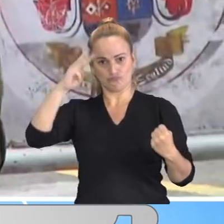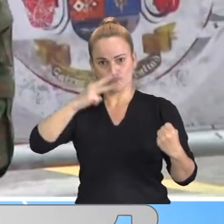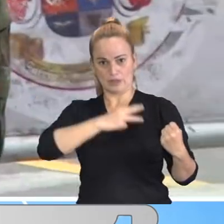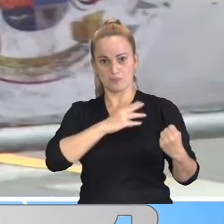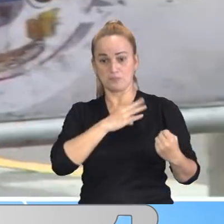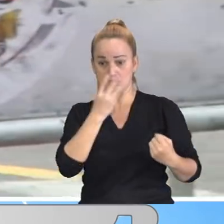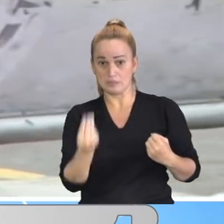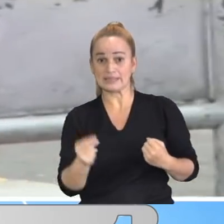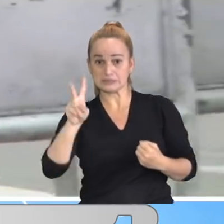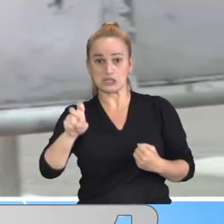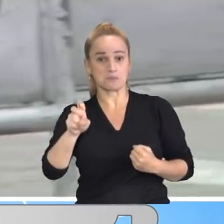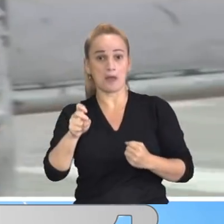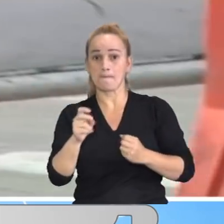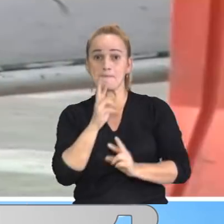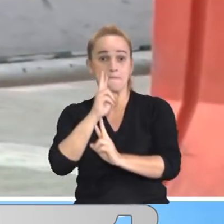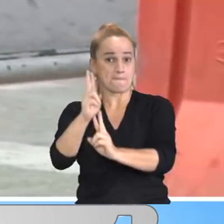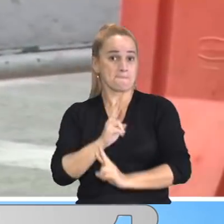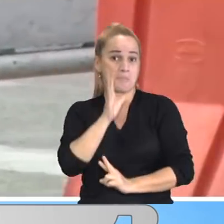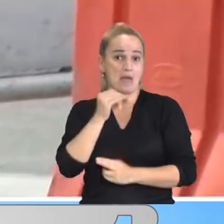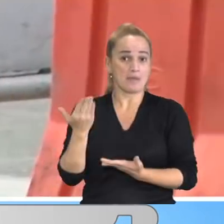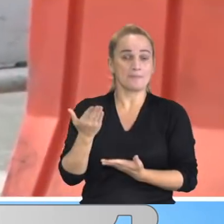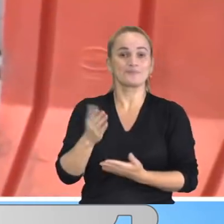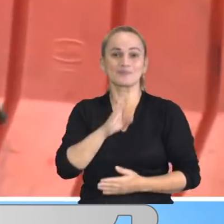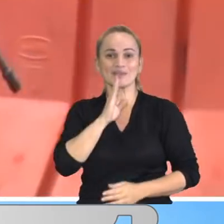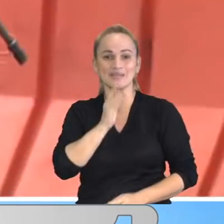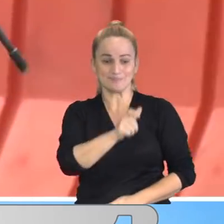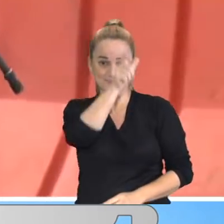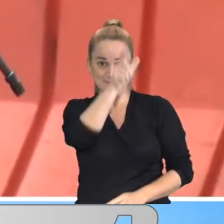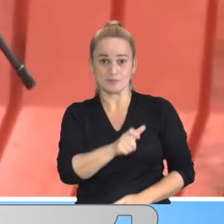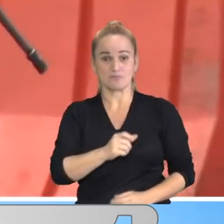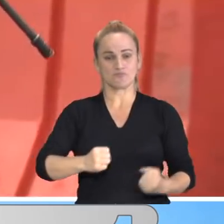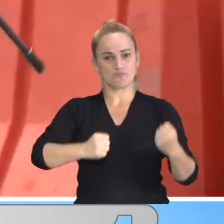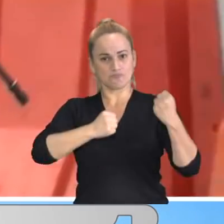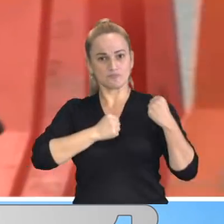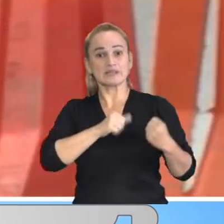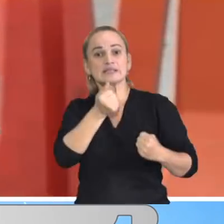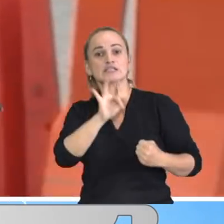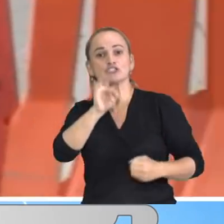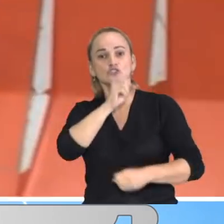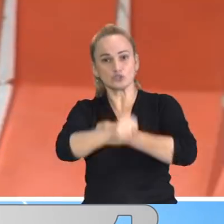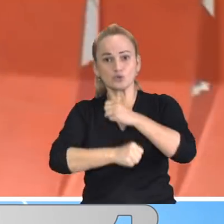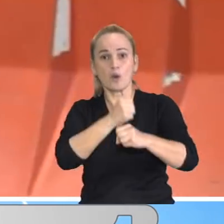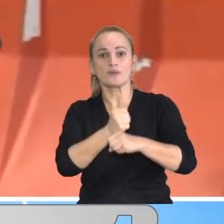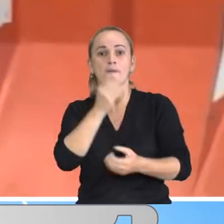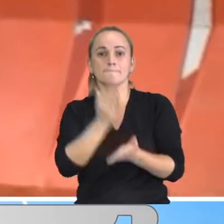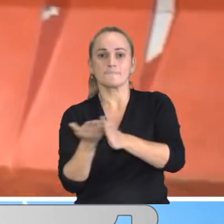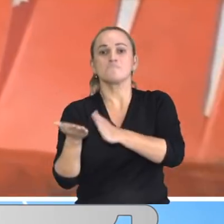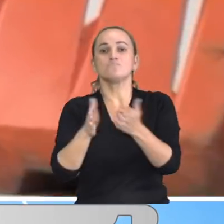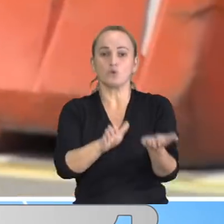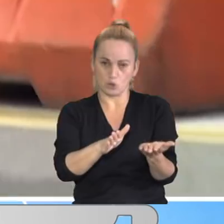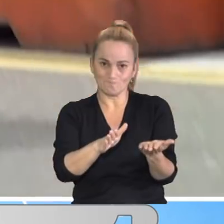aún no se ha pronunciado. Se trata del soldado Juan David Gómez, de 18 años, quien murió víctima de un